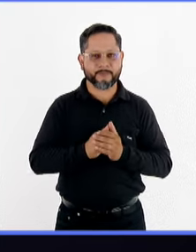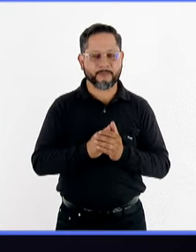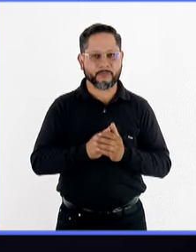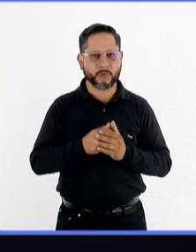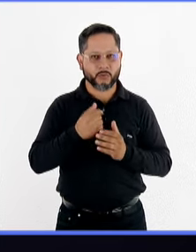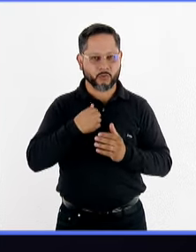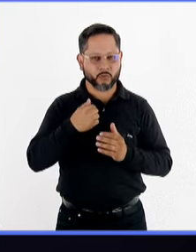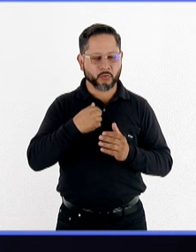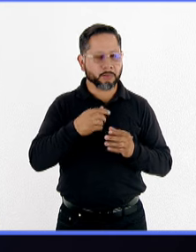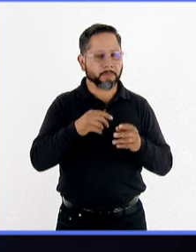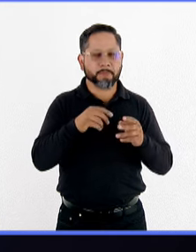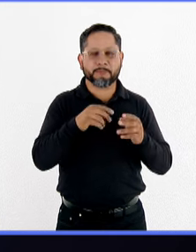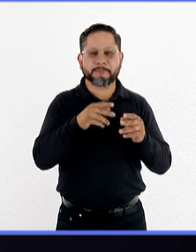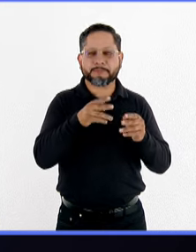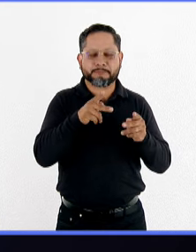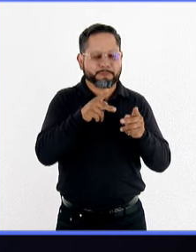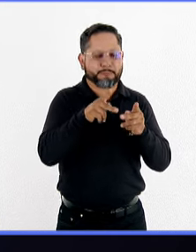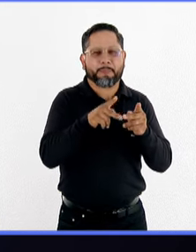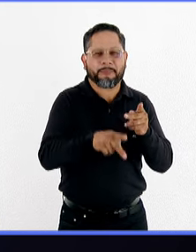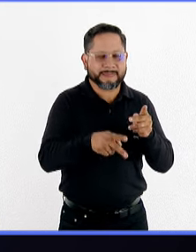Me voy a servir un pedacito.